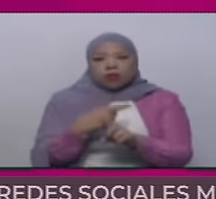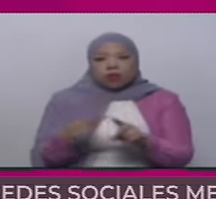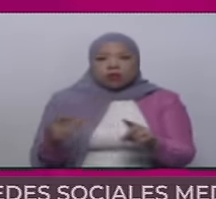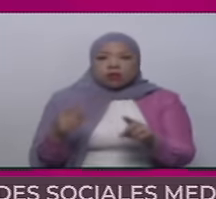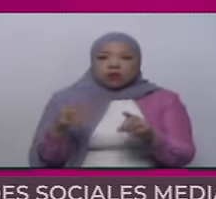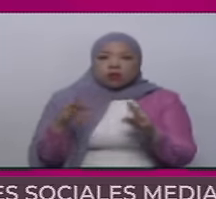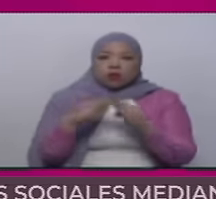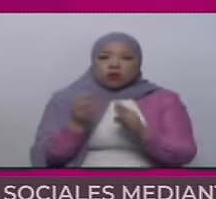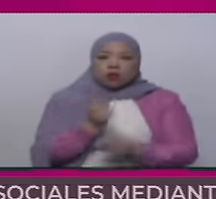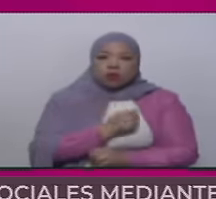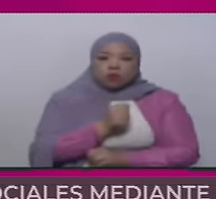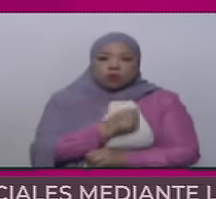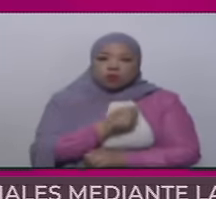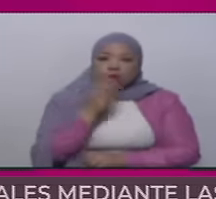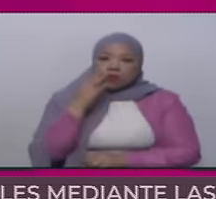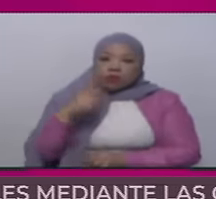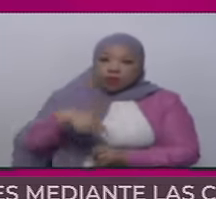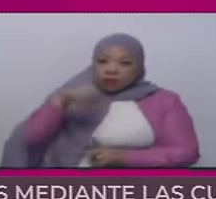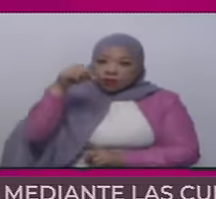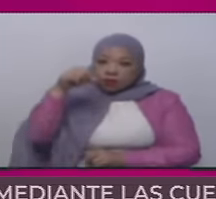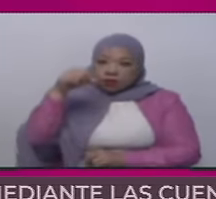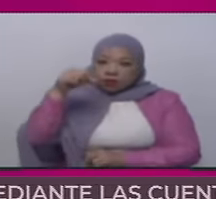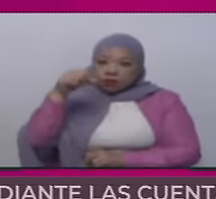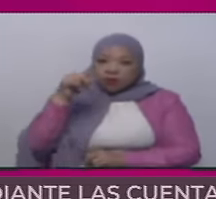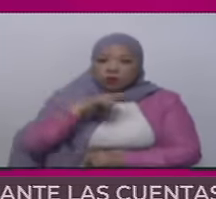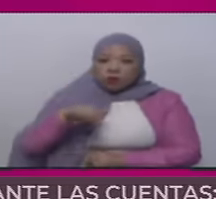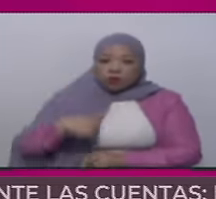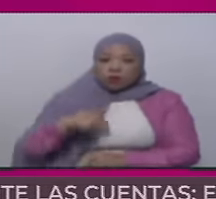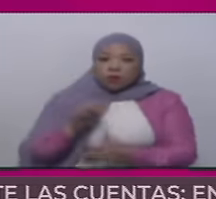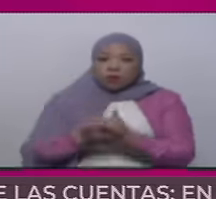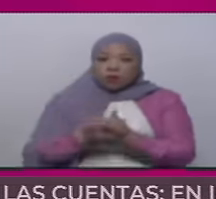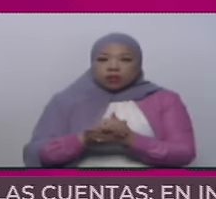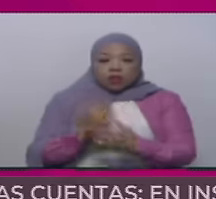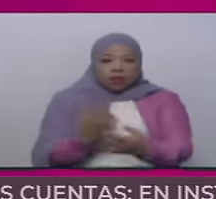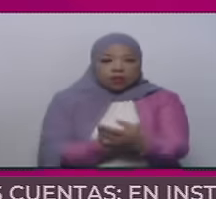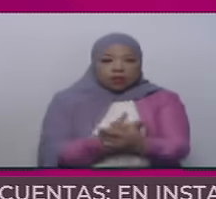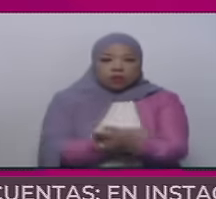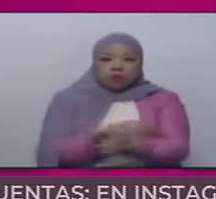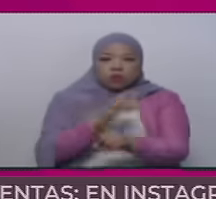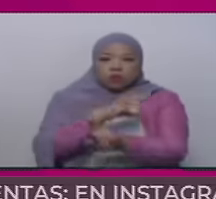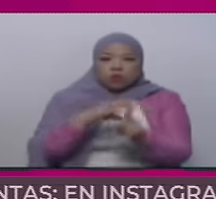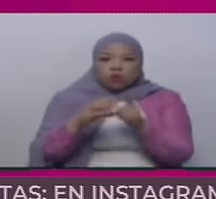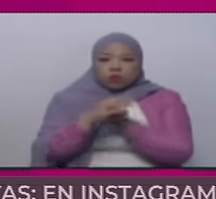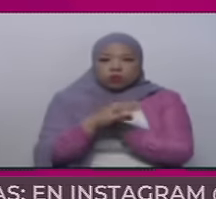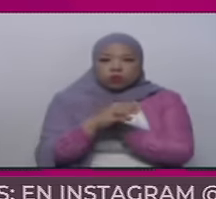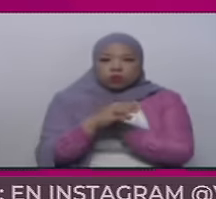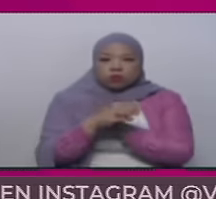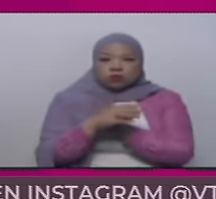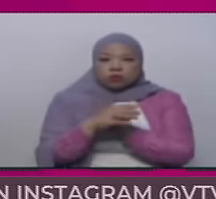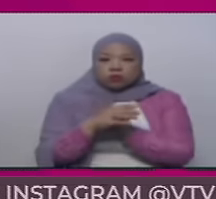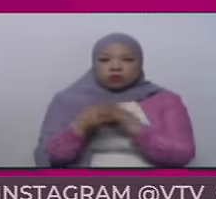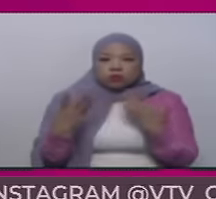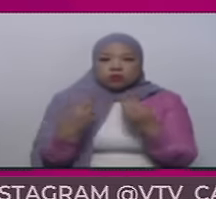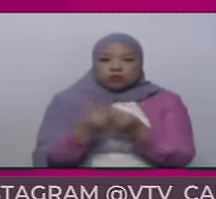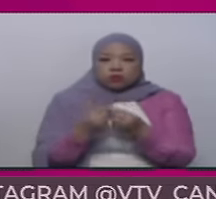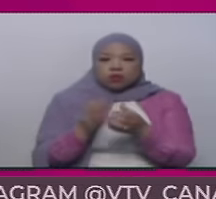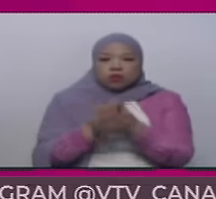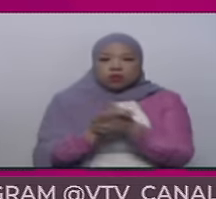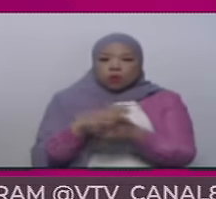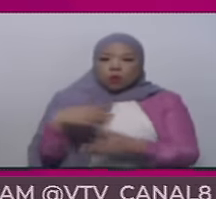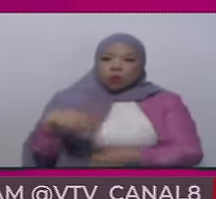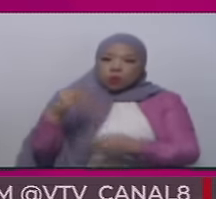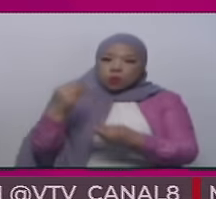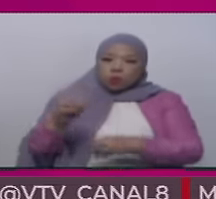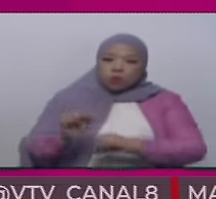Casona Cultural Aquiles Nazoa, nuestro compañero Ernesto Villegas, ministro de Cultura, junto a las muñequeras